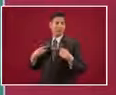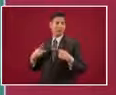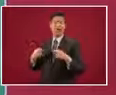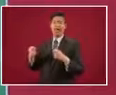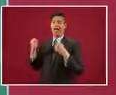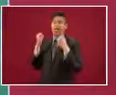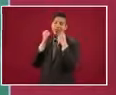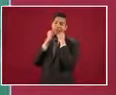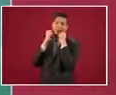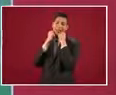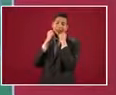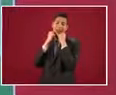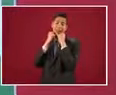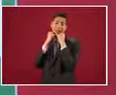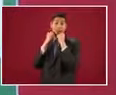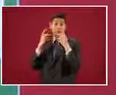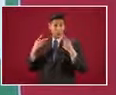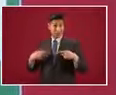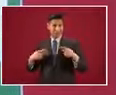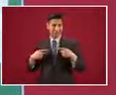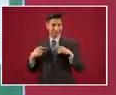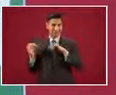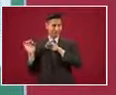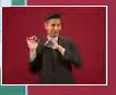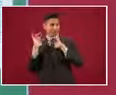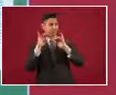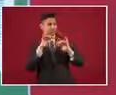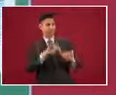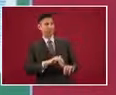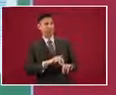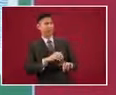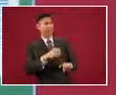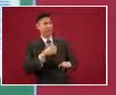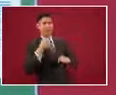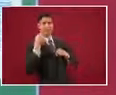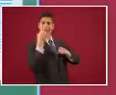venía la gente a protestar al palacio,